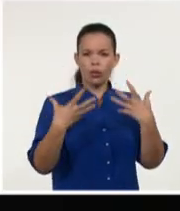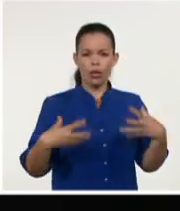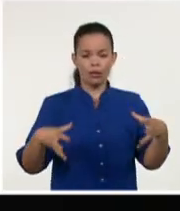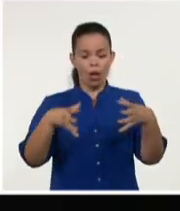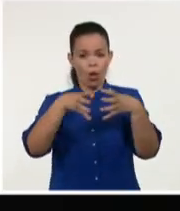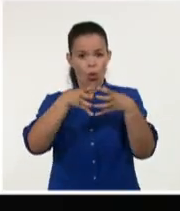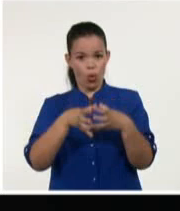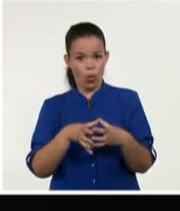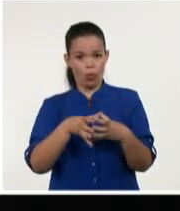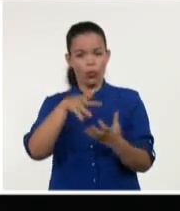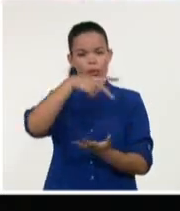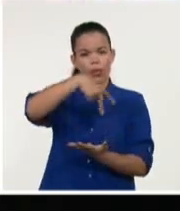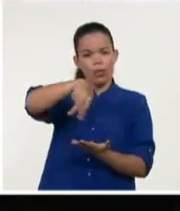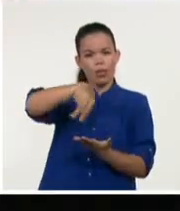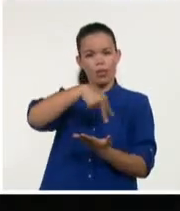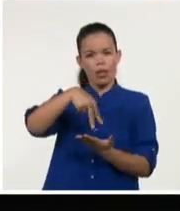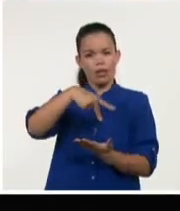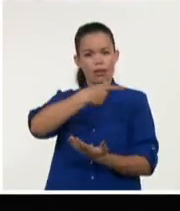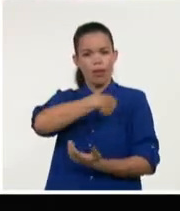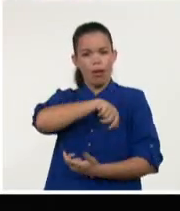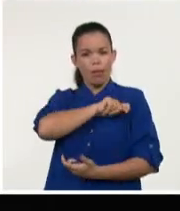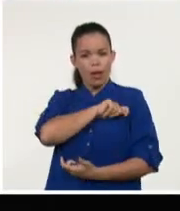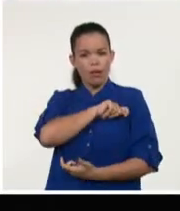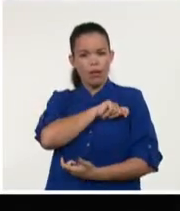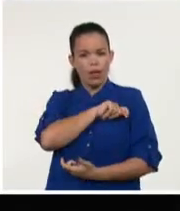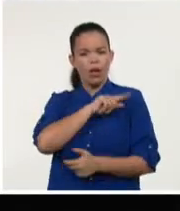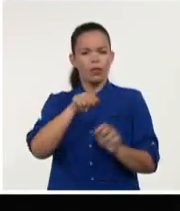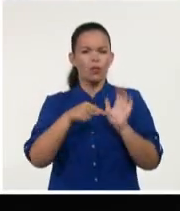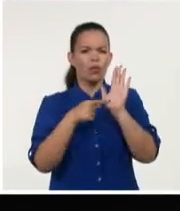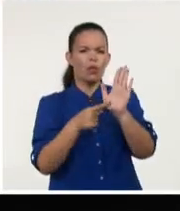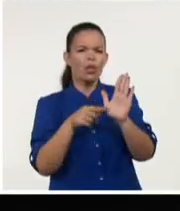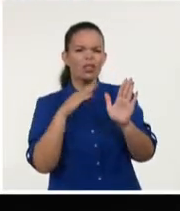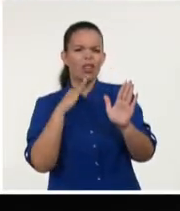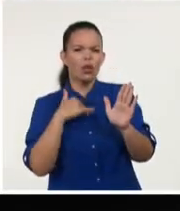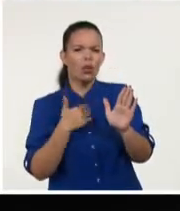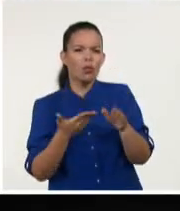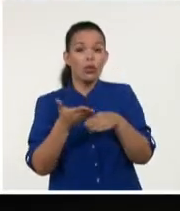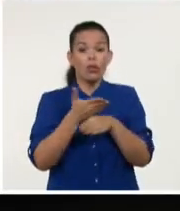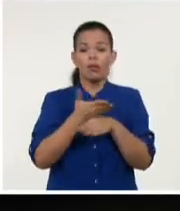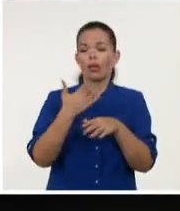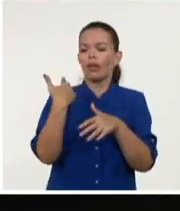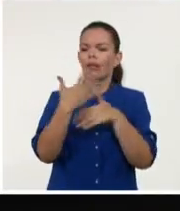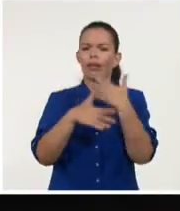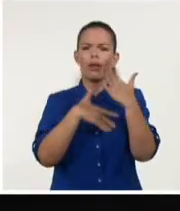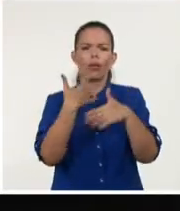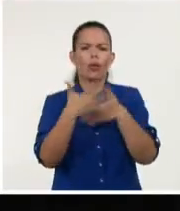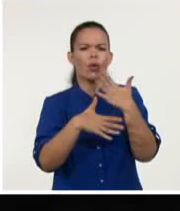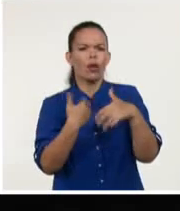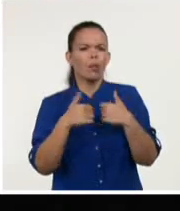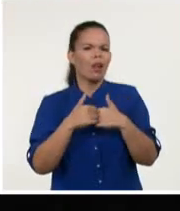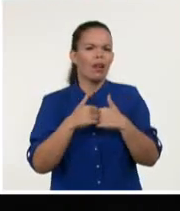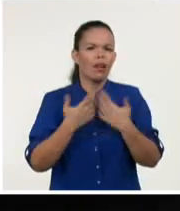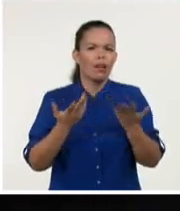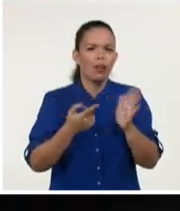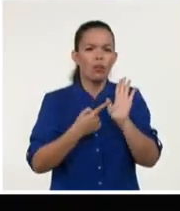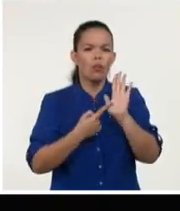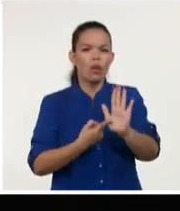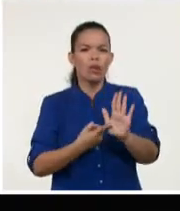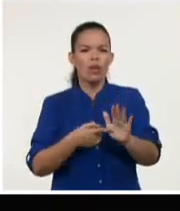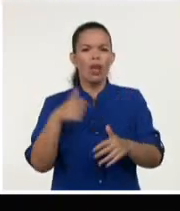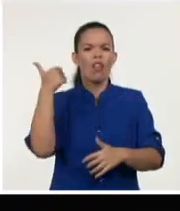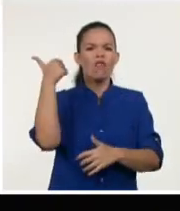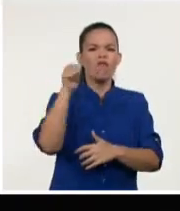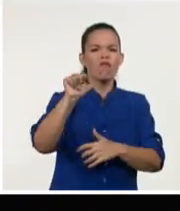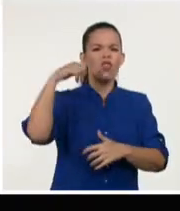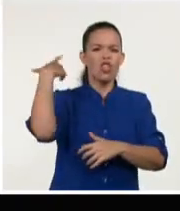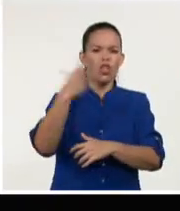España, reflexiona, mediante los conflictos de sus personajes, sobre el tema de la violencia. En dos actos, la puesta